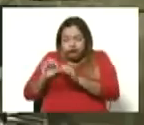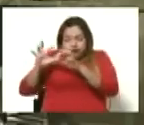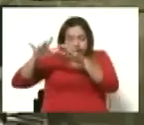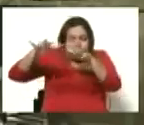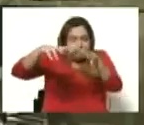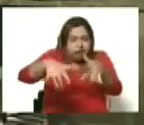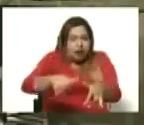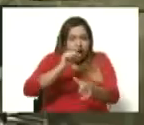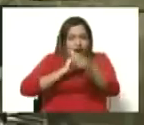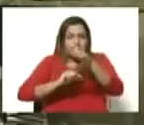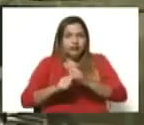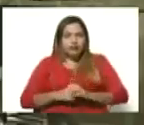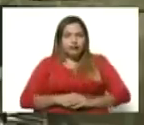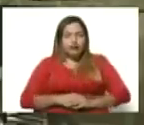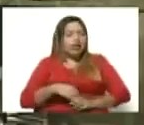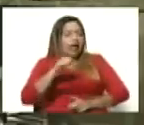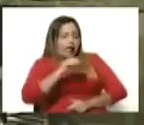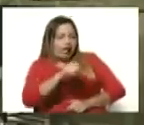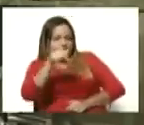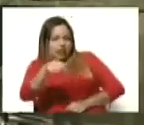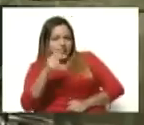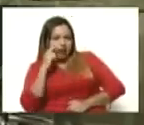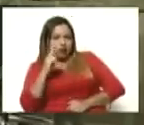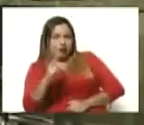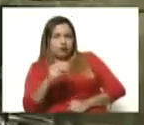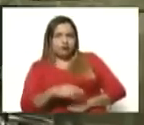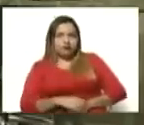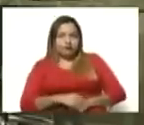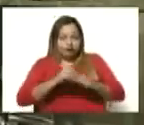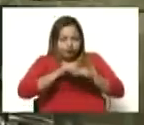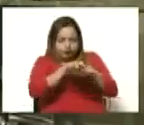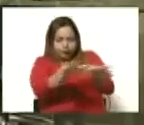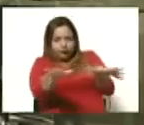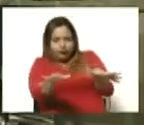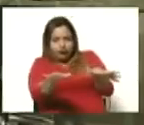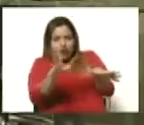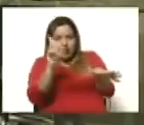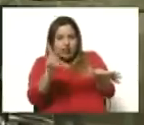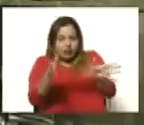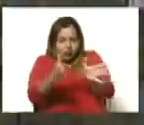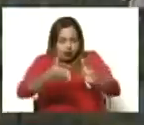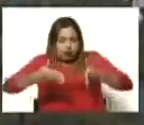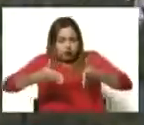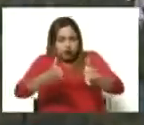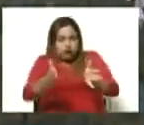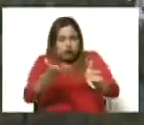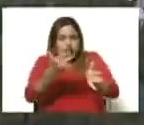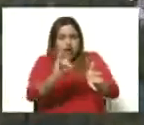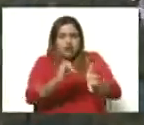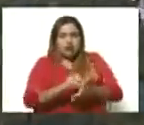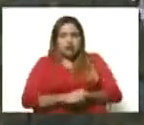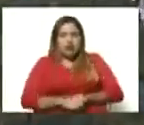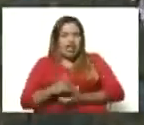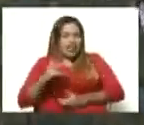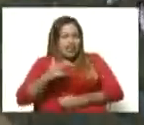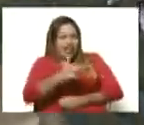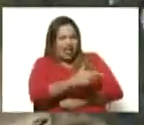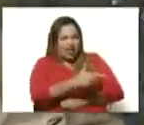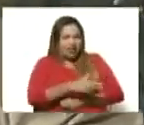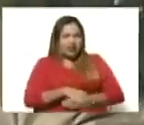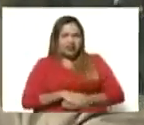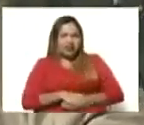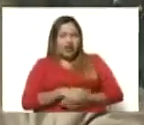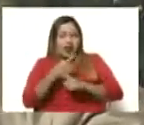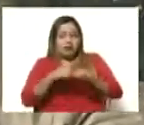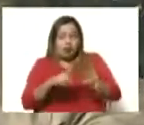una... Aquí nosotros vemos el cono, que sería el abanico, y vemos el eje central, donde está, digamos, el eje de Tejería, lo que se ha venido destapando.